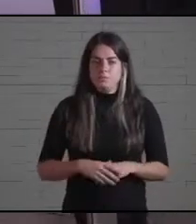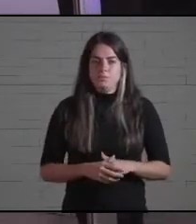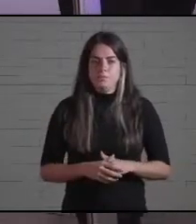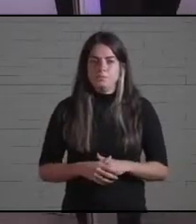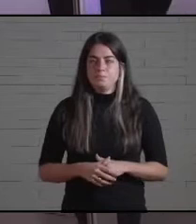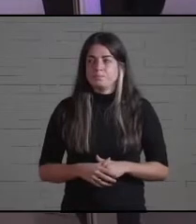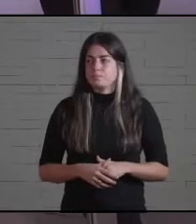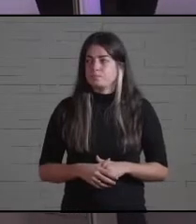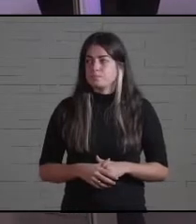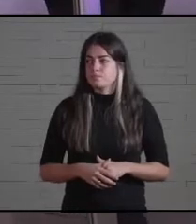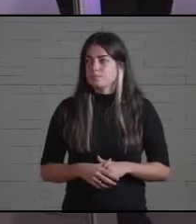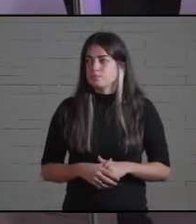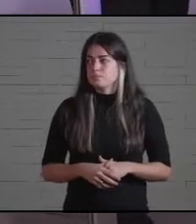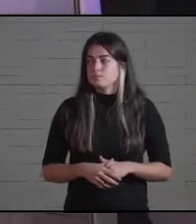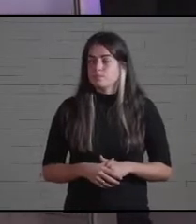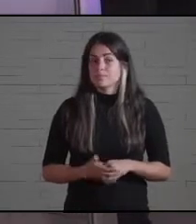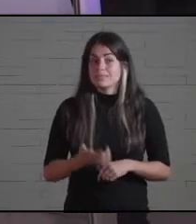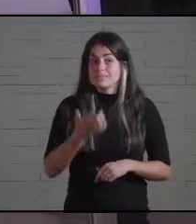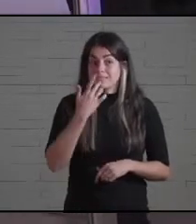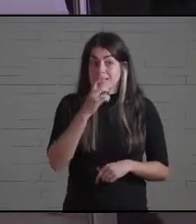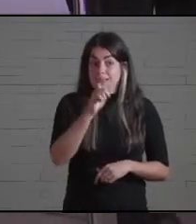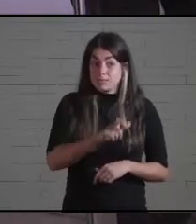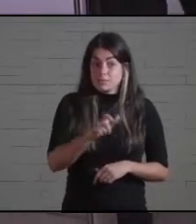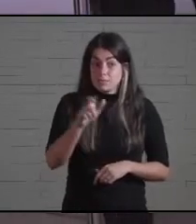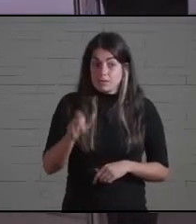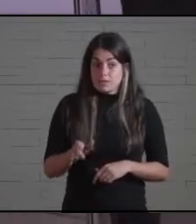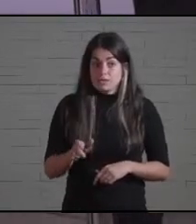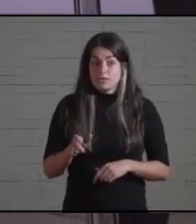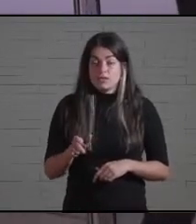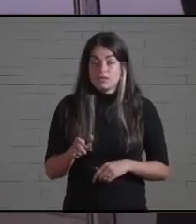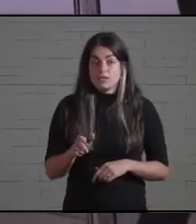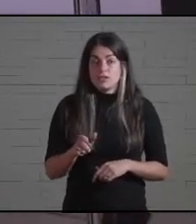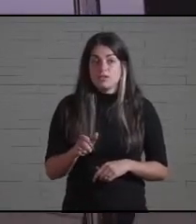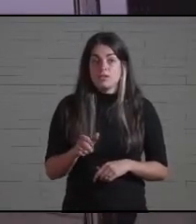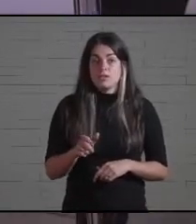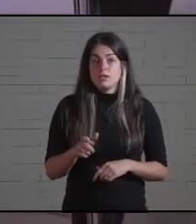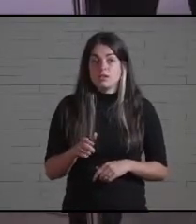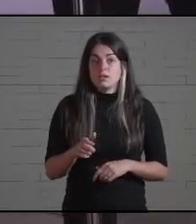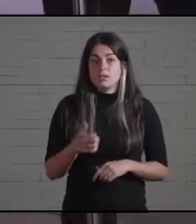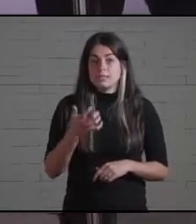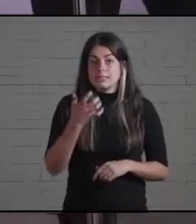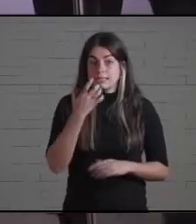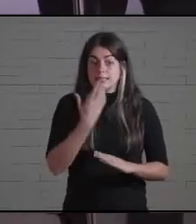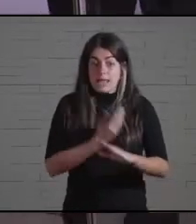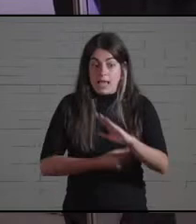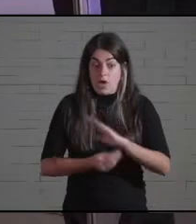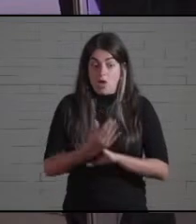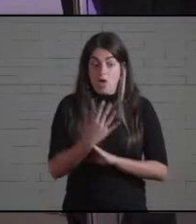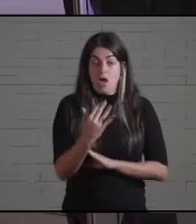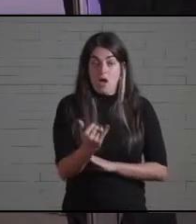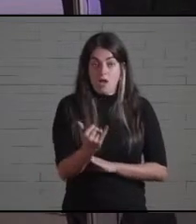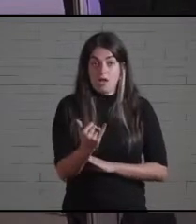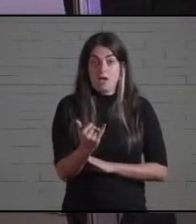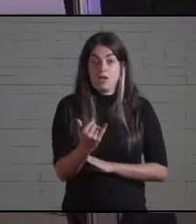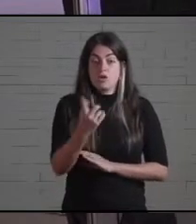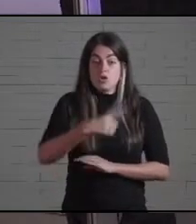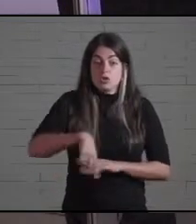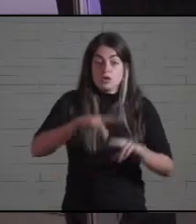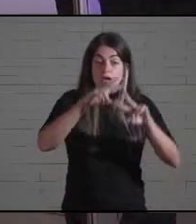Dicho esto, cuando las personas sí han tenido descendencia, hemos podido